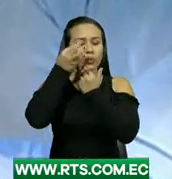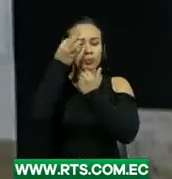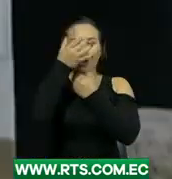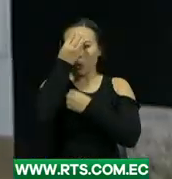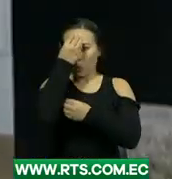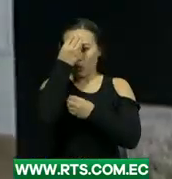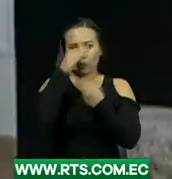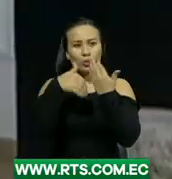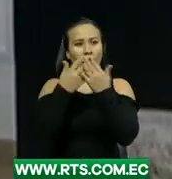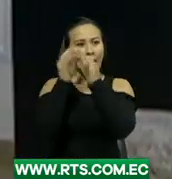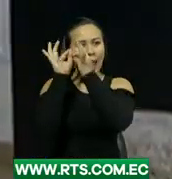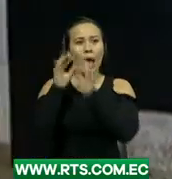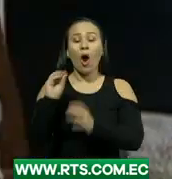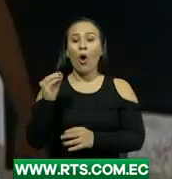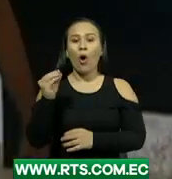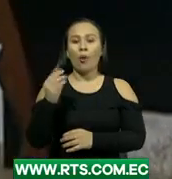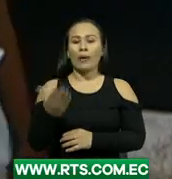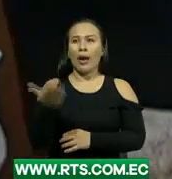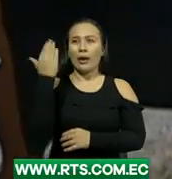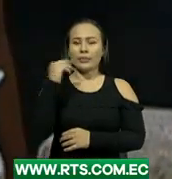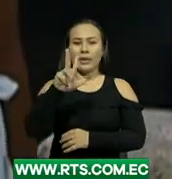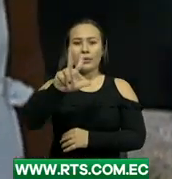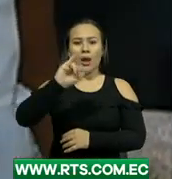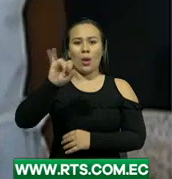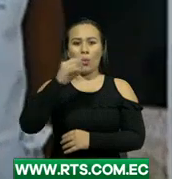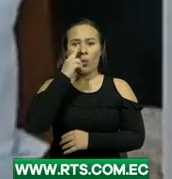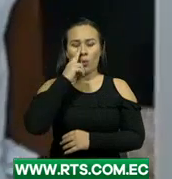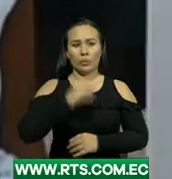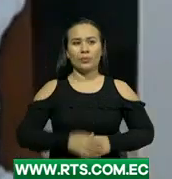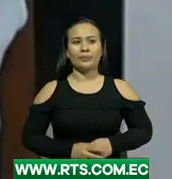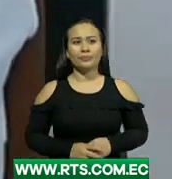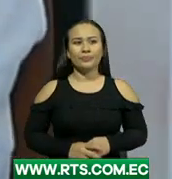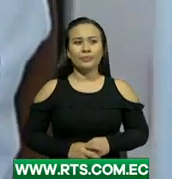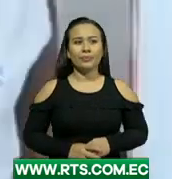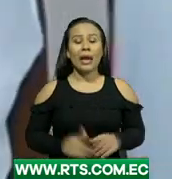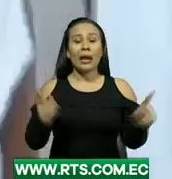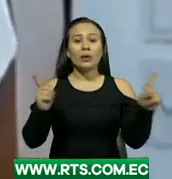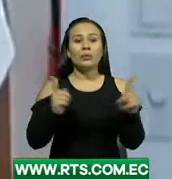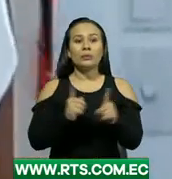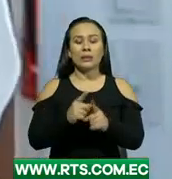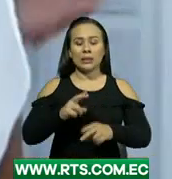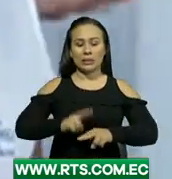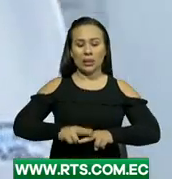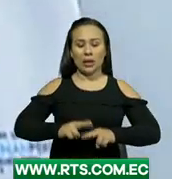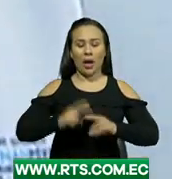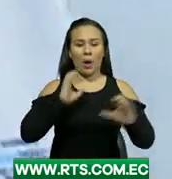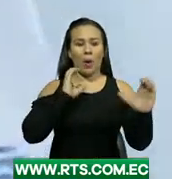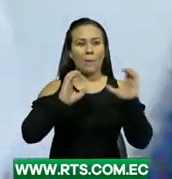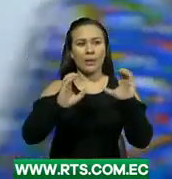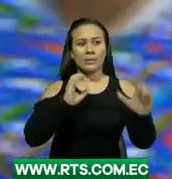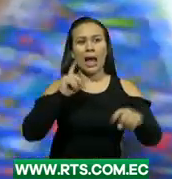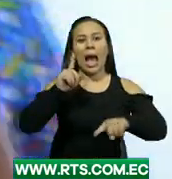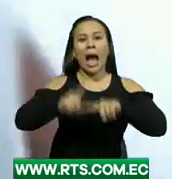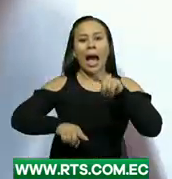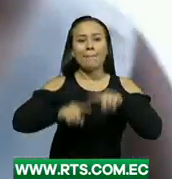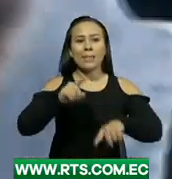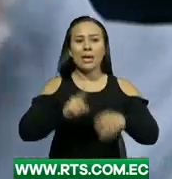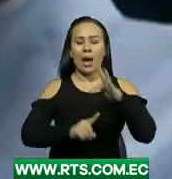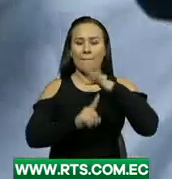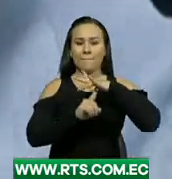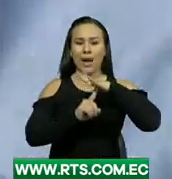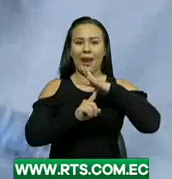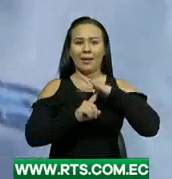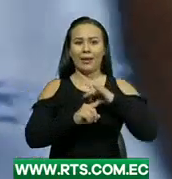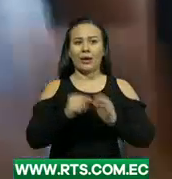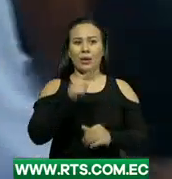posible la pequeña fue agredida el pasado 3 de junio mientras se encontraba sentada conversando con unas amigas en un parque